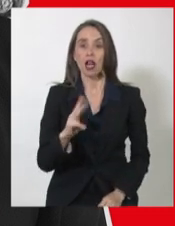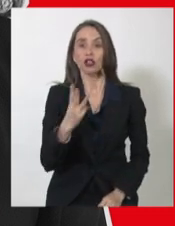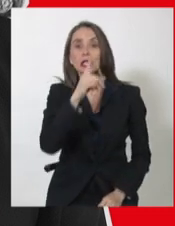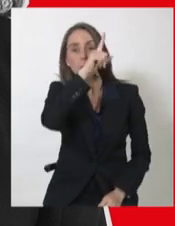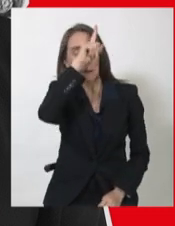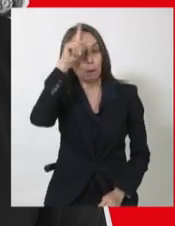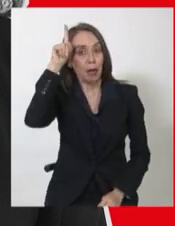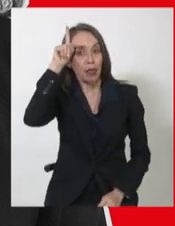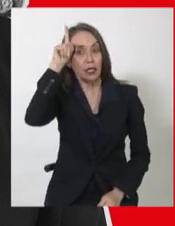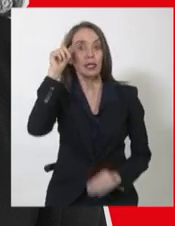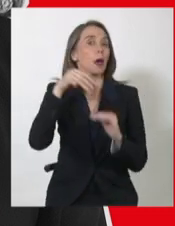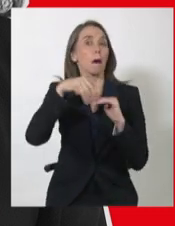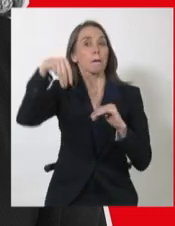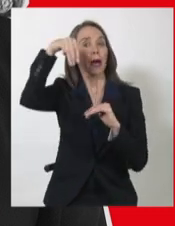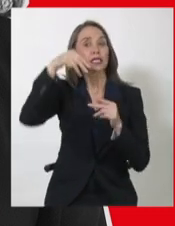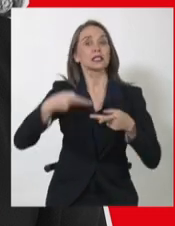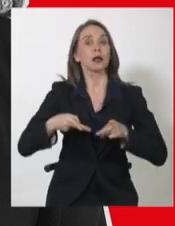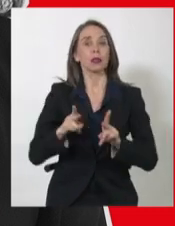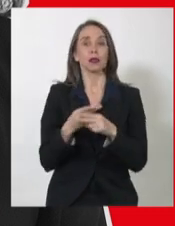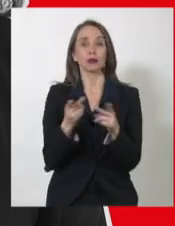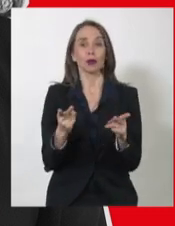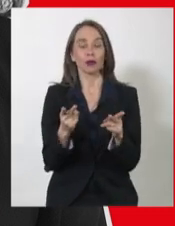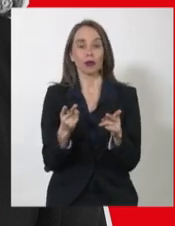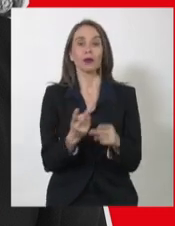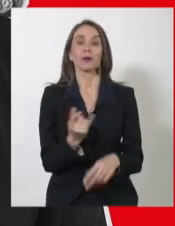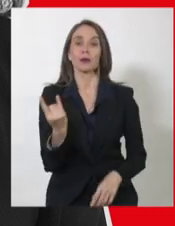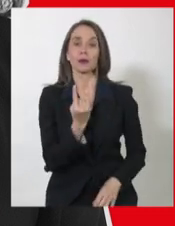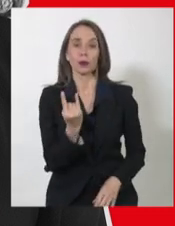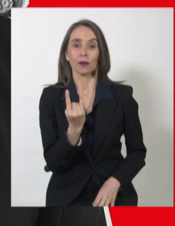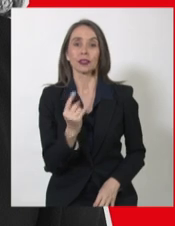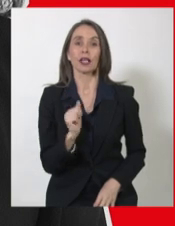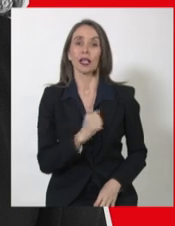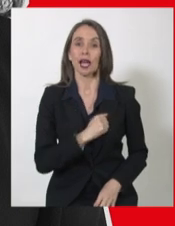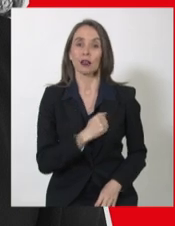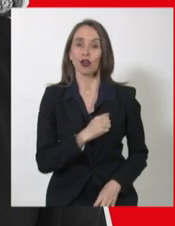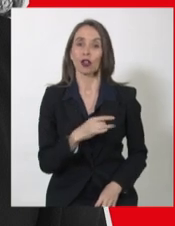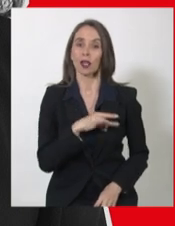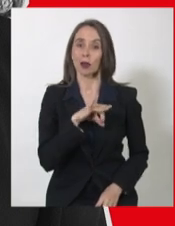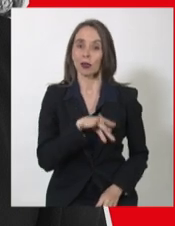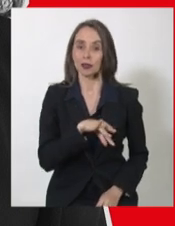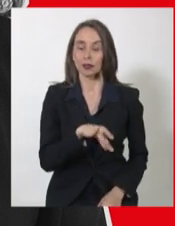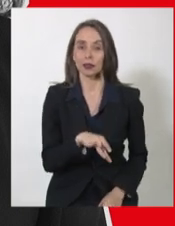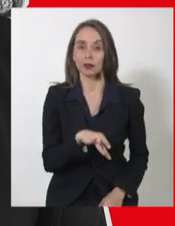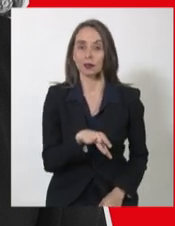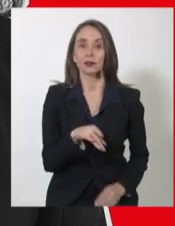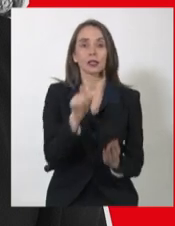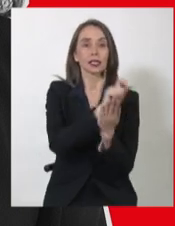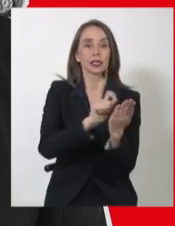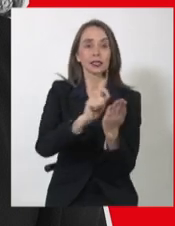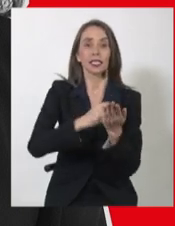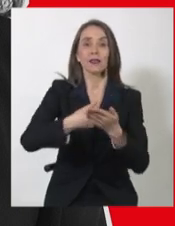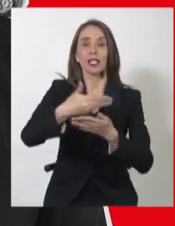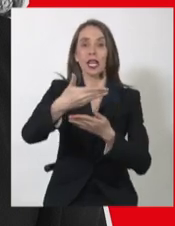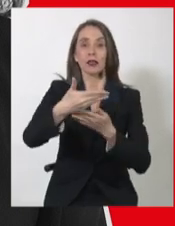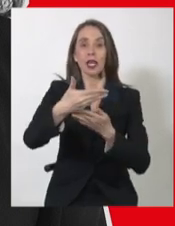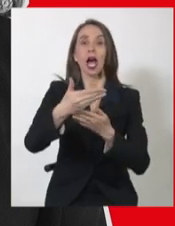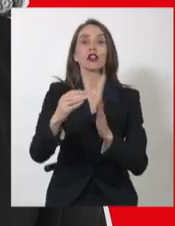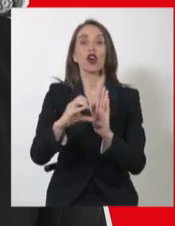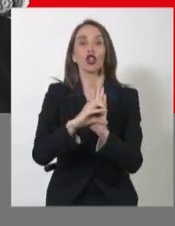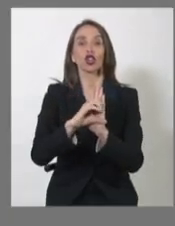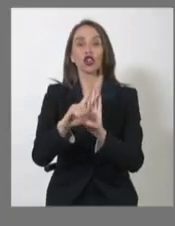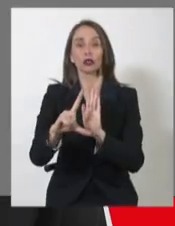Madrid, magíster en Derecho Público de la Pontificia Universidad Católica de Chile, columnista del Diario